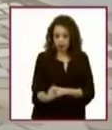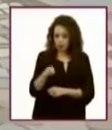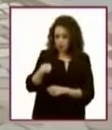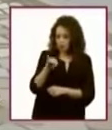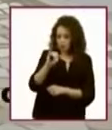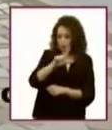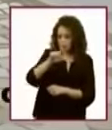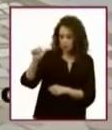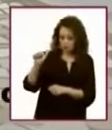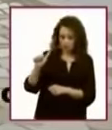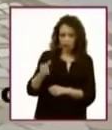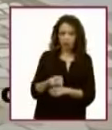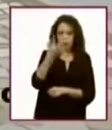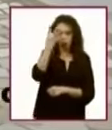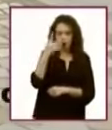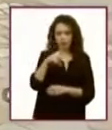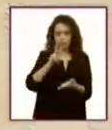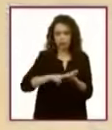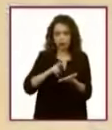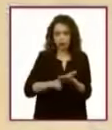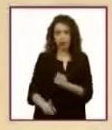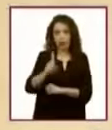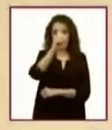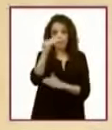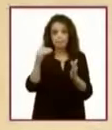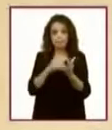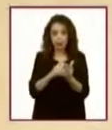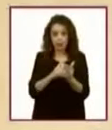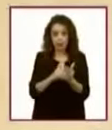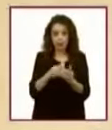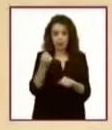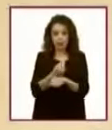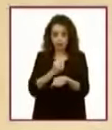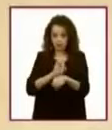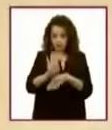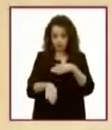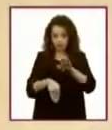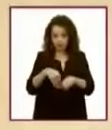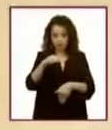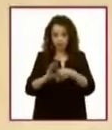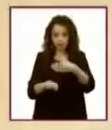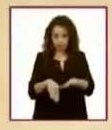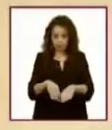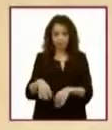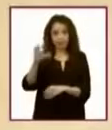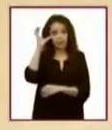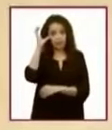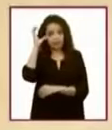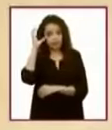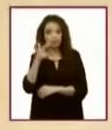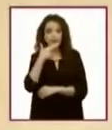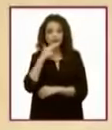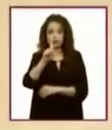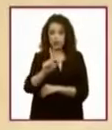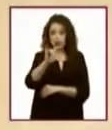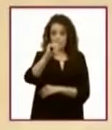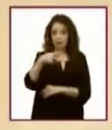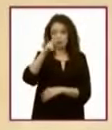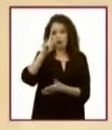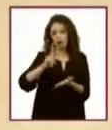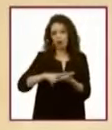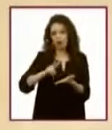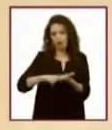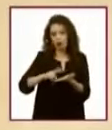que equivalía a 1000 pasos. Los chinos utilizaban el li, aunque su valor variaba según